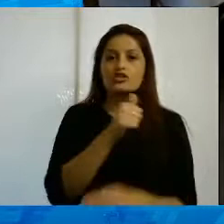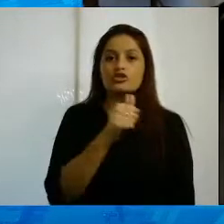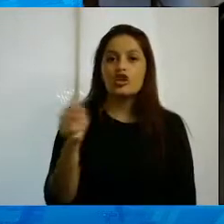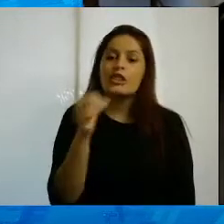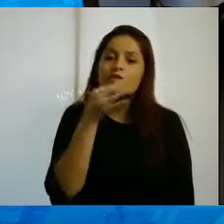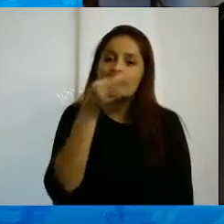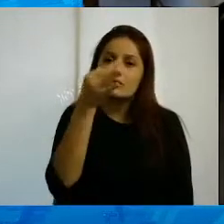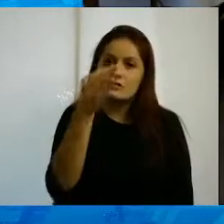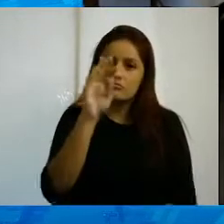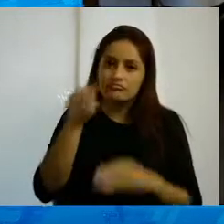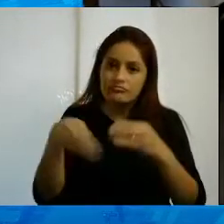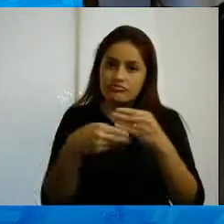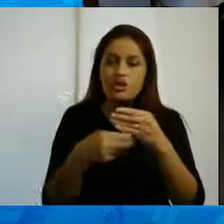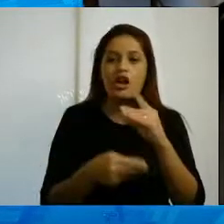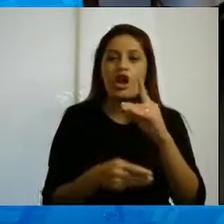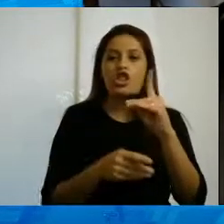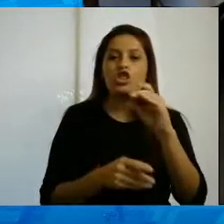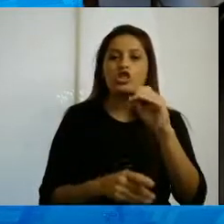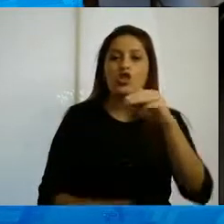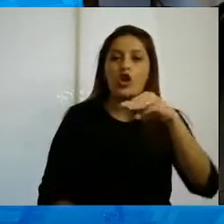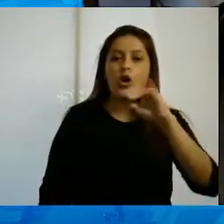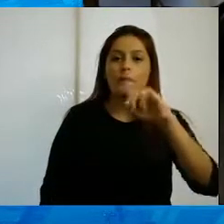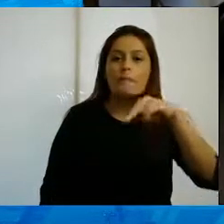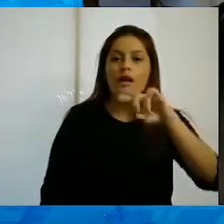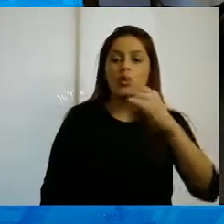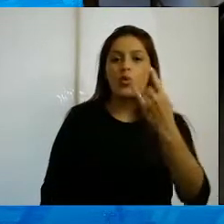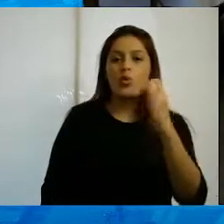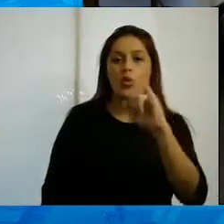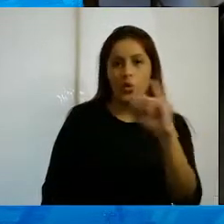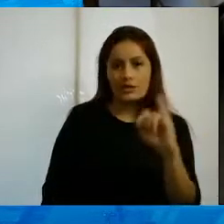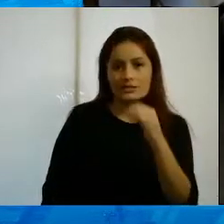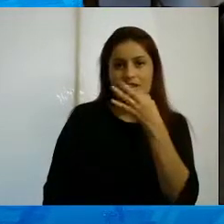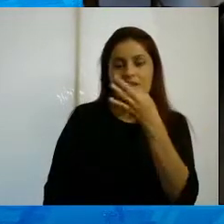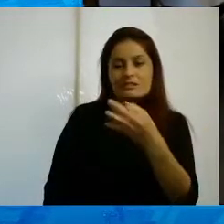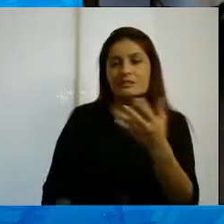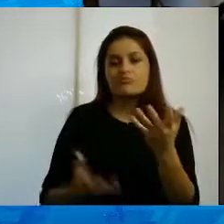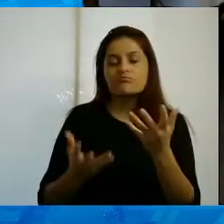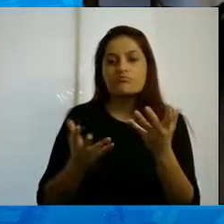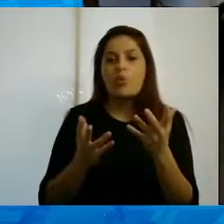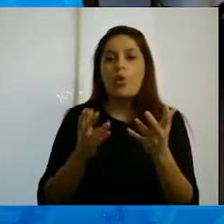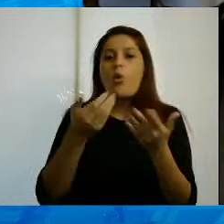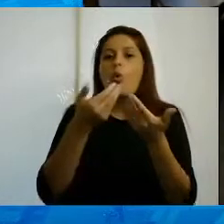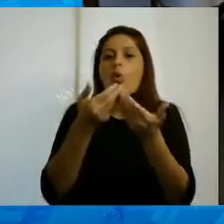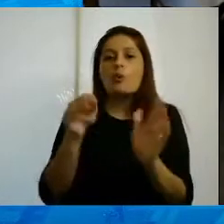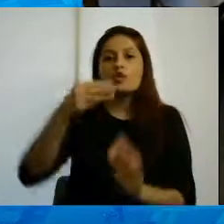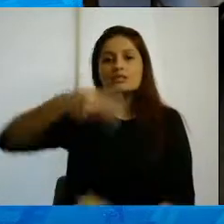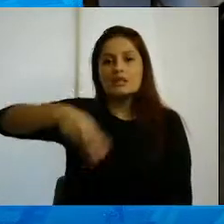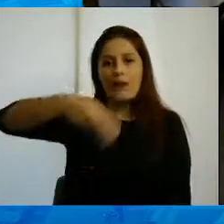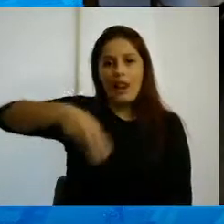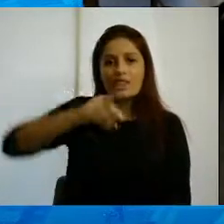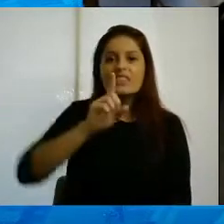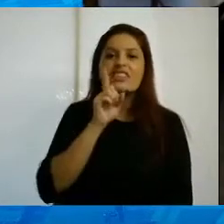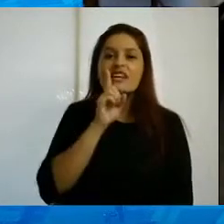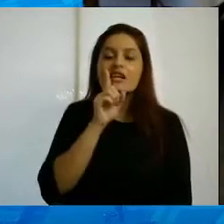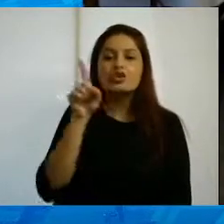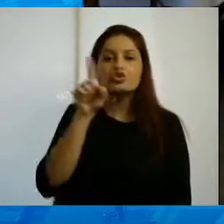Complementar lo que dice el concejal Domínguez en el sentido de que el municipio o cualquier entidad que